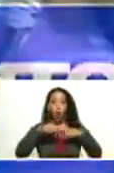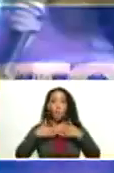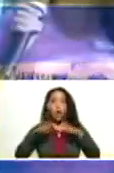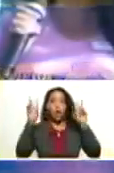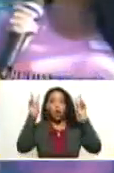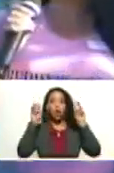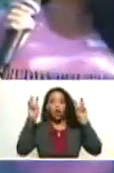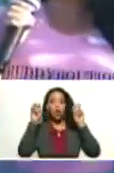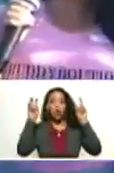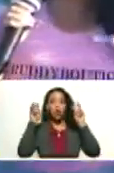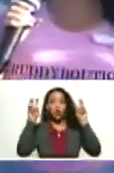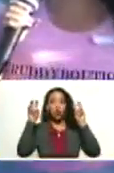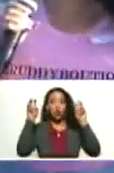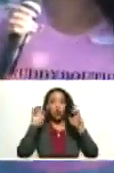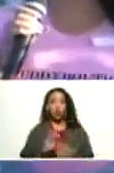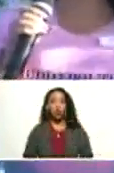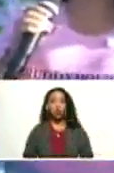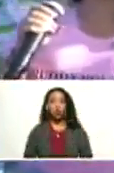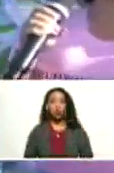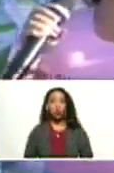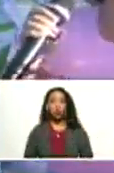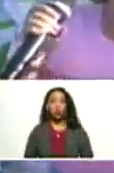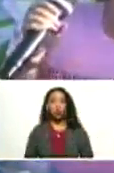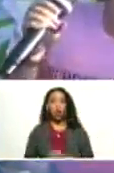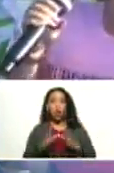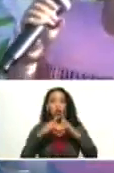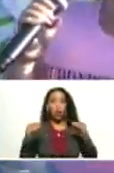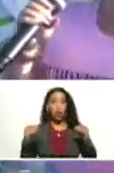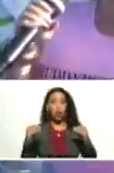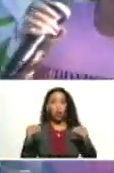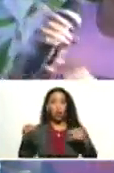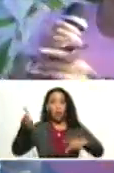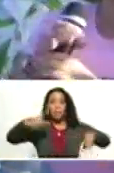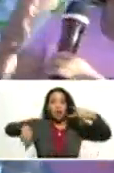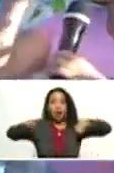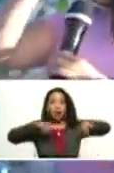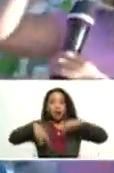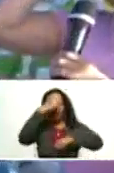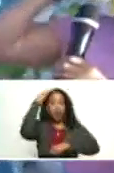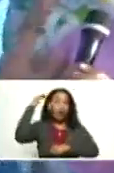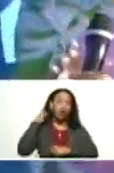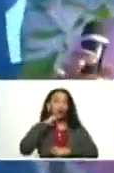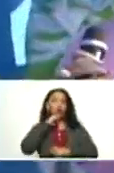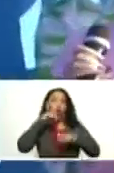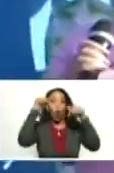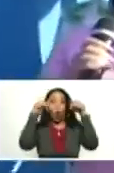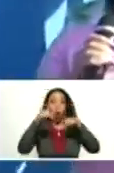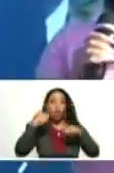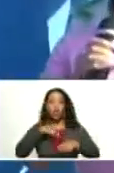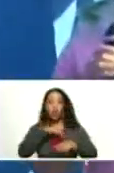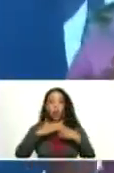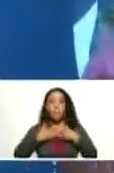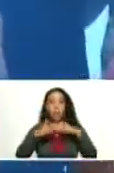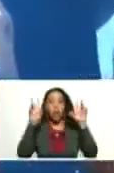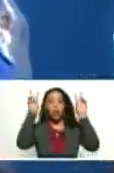Plaza Bolívar, este bulevar histórico, Plaza Francisco de Miranda, perdón. Hoy estamos inaugurando